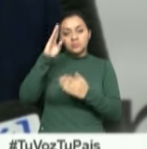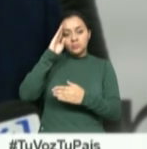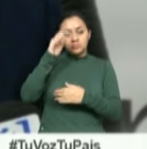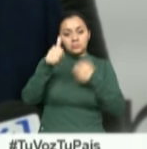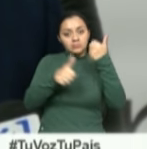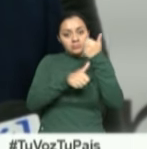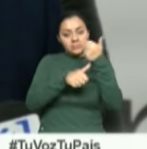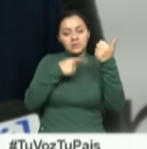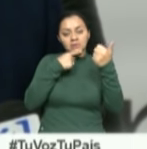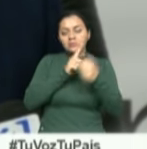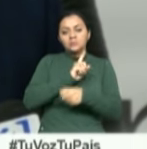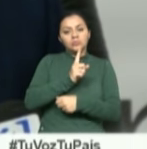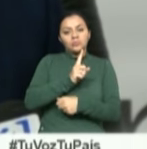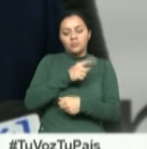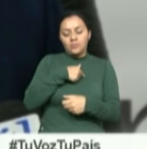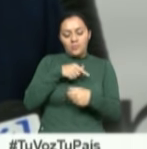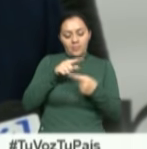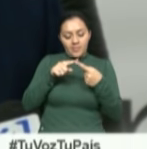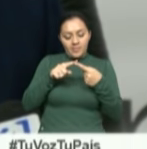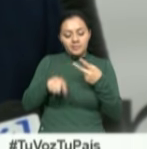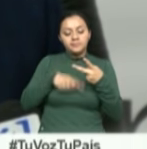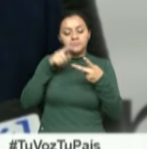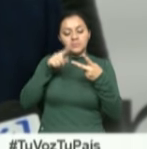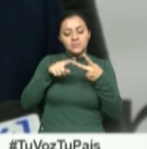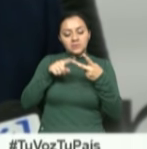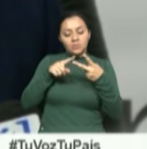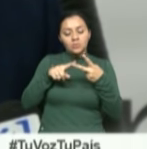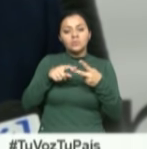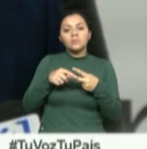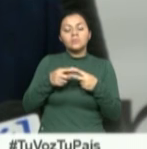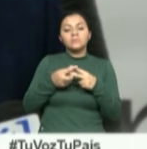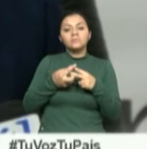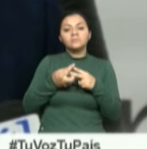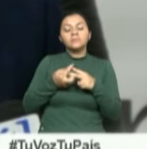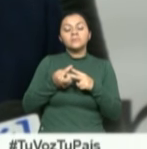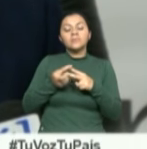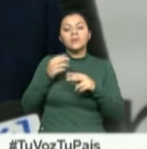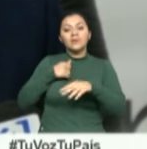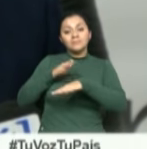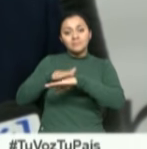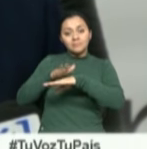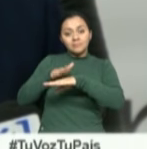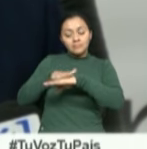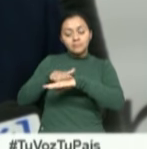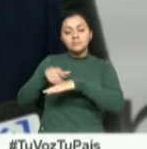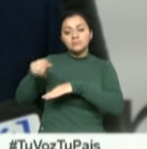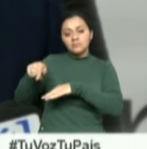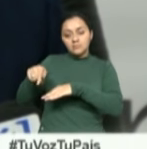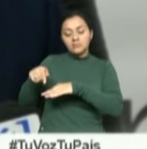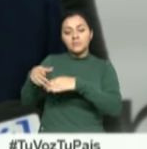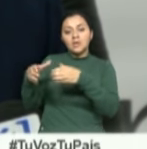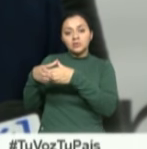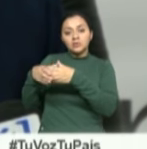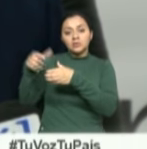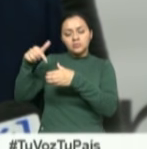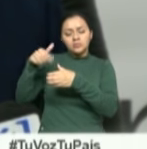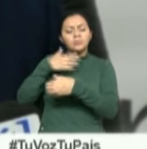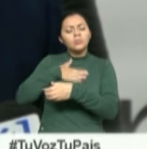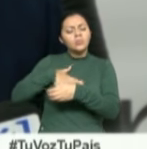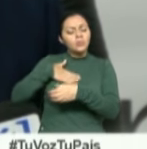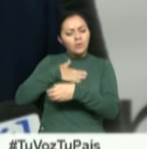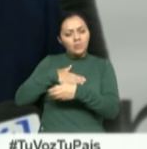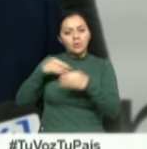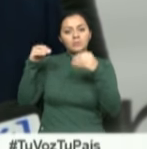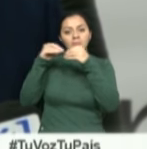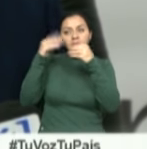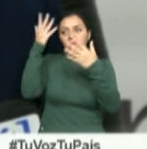subrogante. Segundo, se exhorta a la Corporación Acción Ecológica a cumplir con los fines